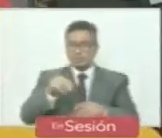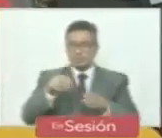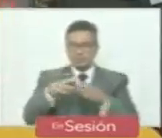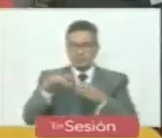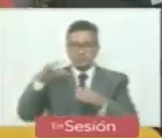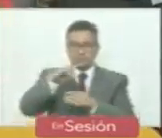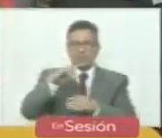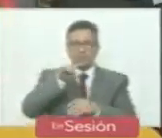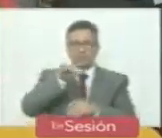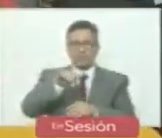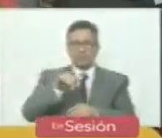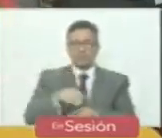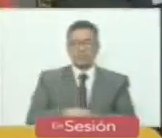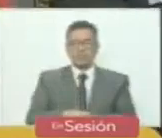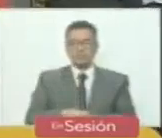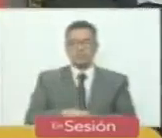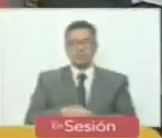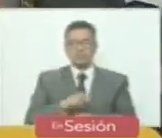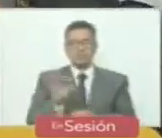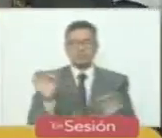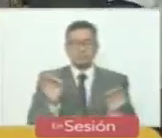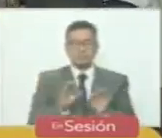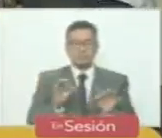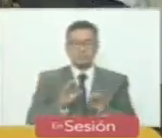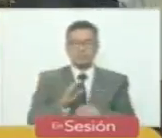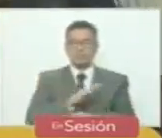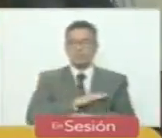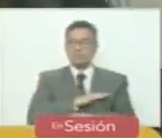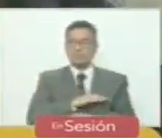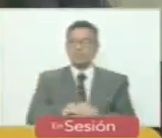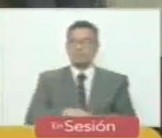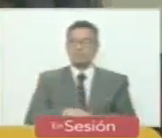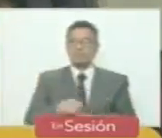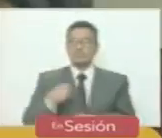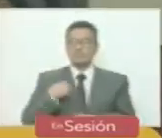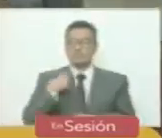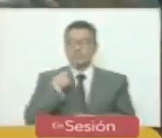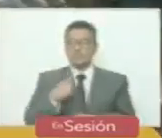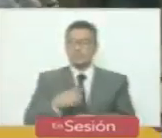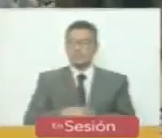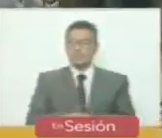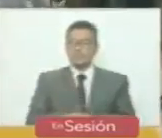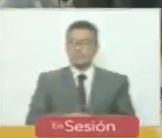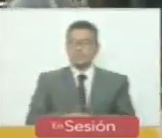pertenece. Así de simple. Así de simple.